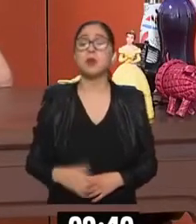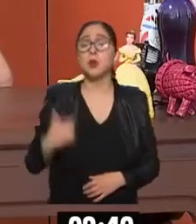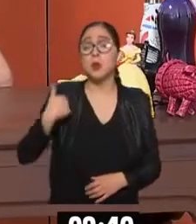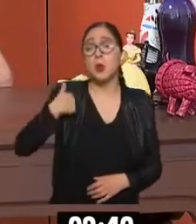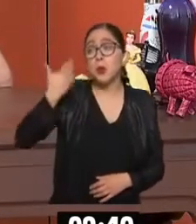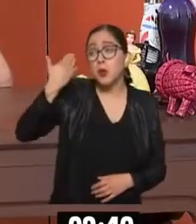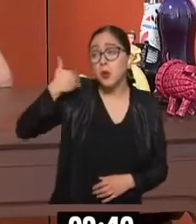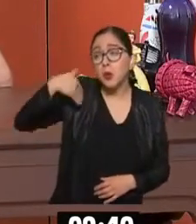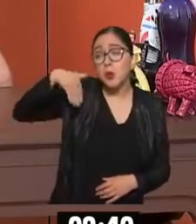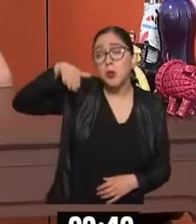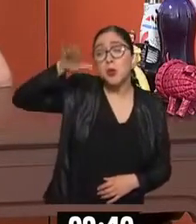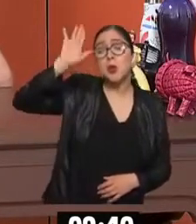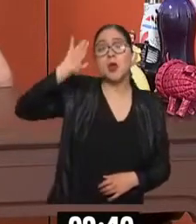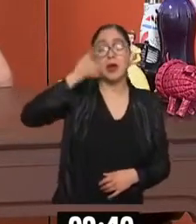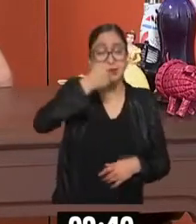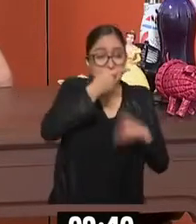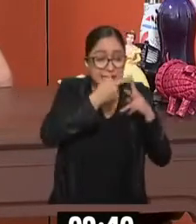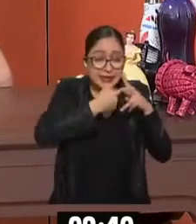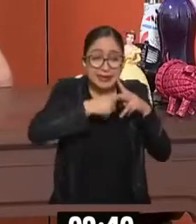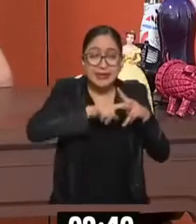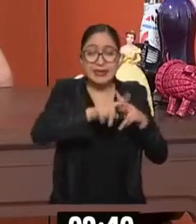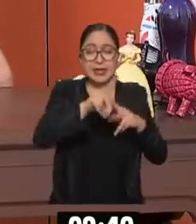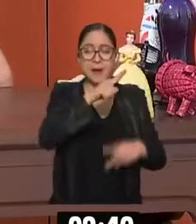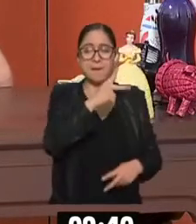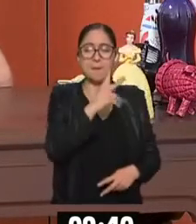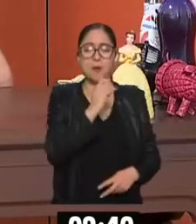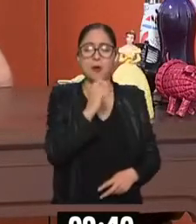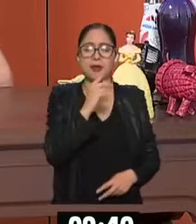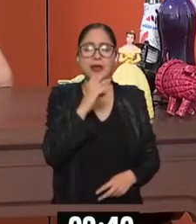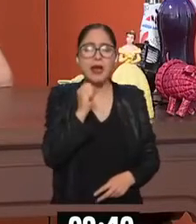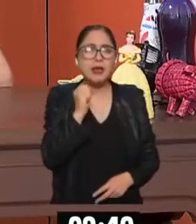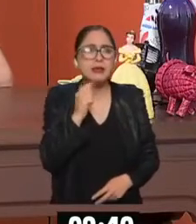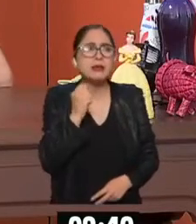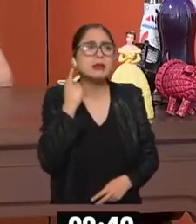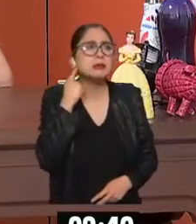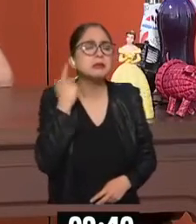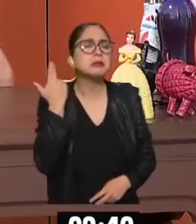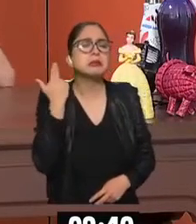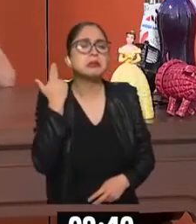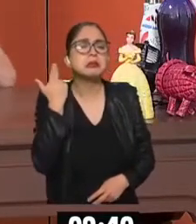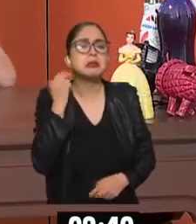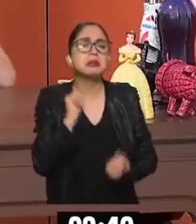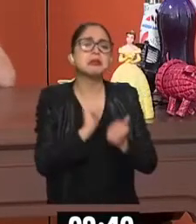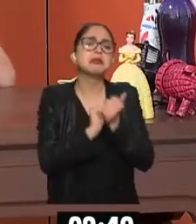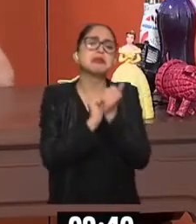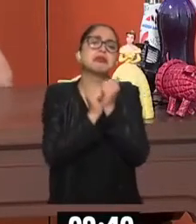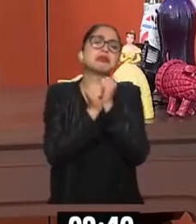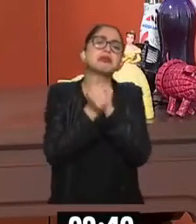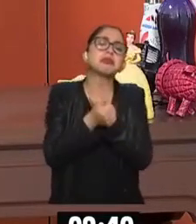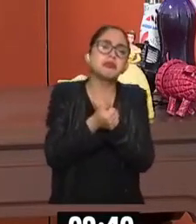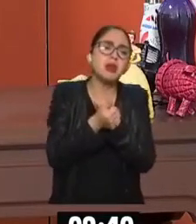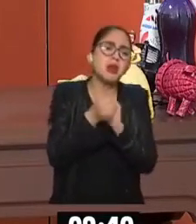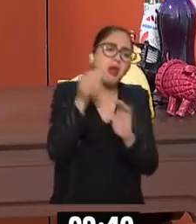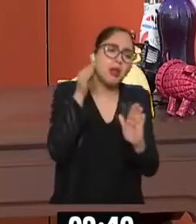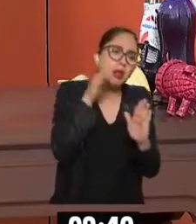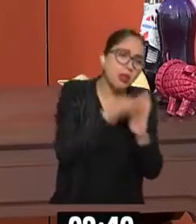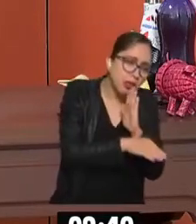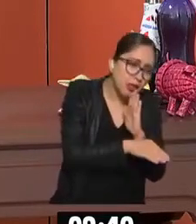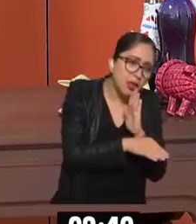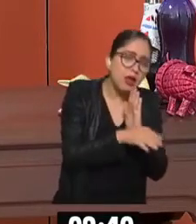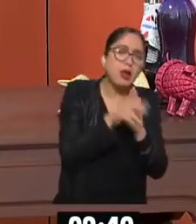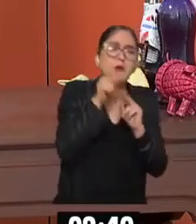así súper oído. Luego ya como que cayó. Sí. En aras de lo visual y ahorita